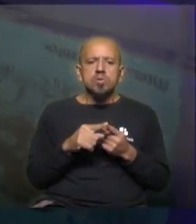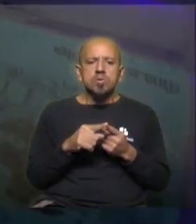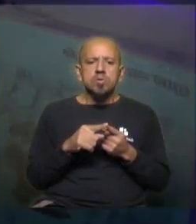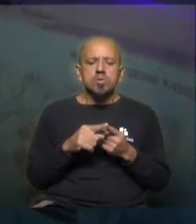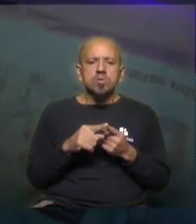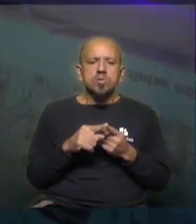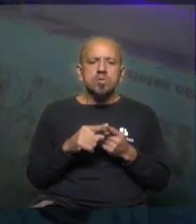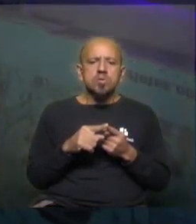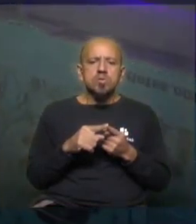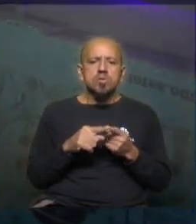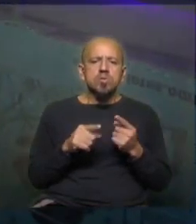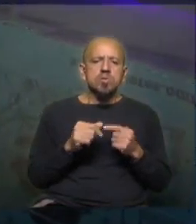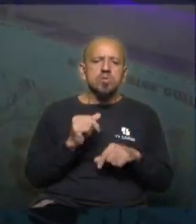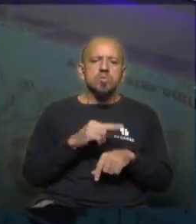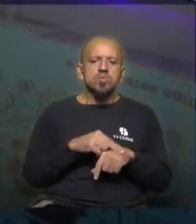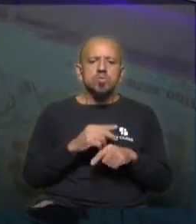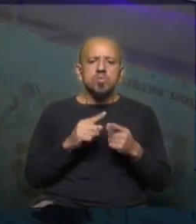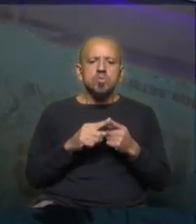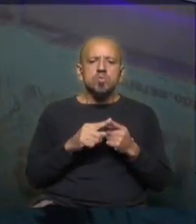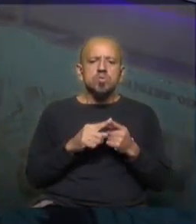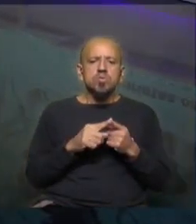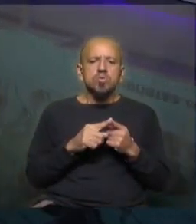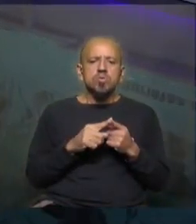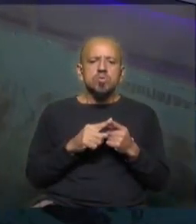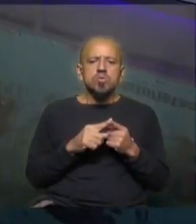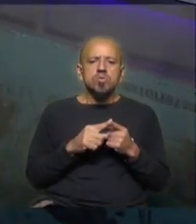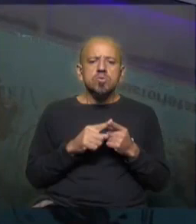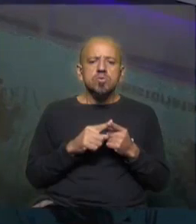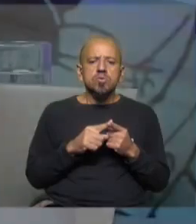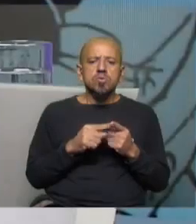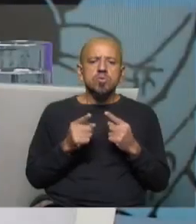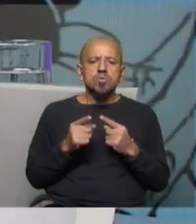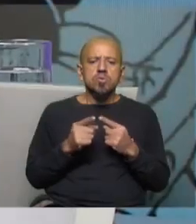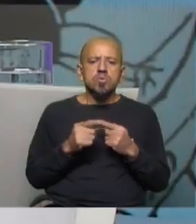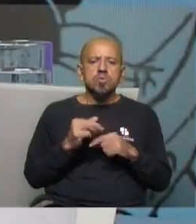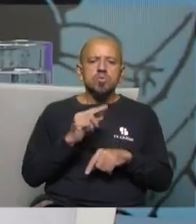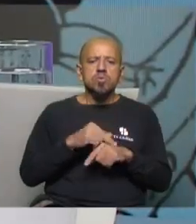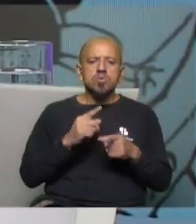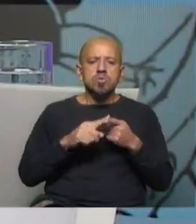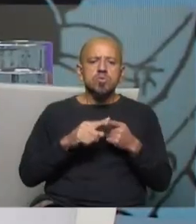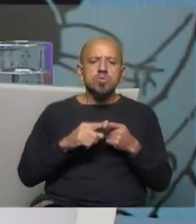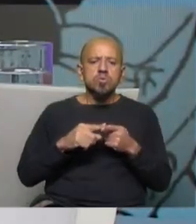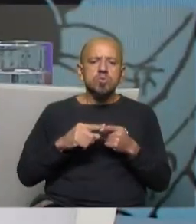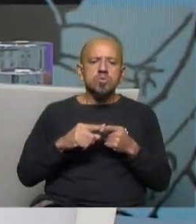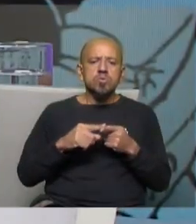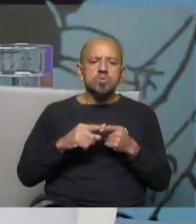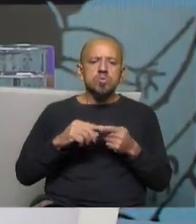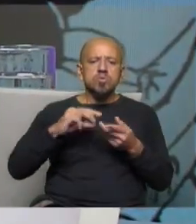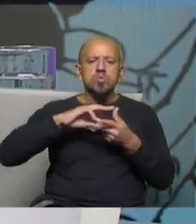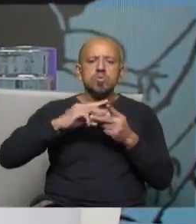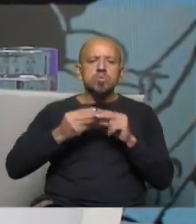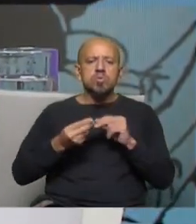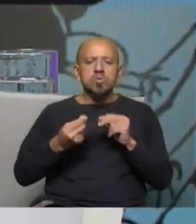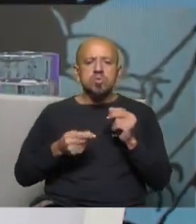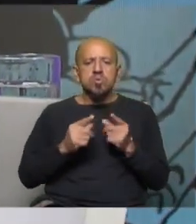partidas usaba trenza ustedes José gervasio artigas está usaba trenza usó trenza toda su vida hasta los treinta y pico